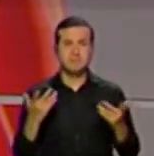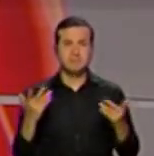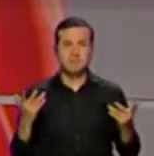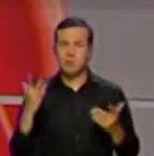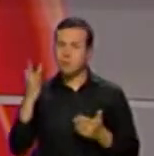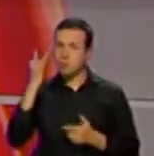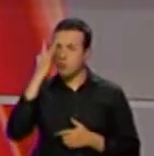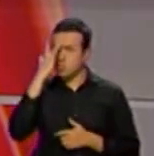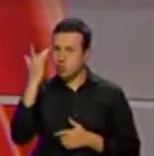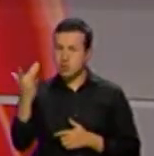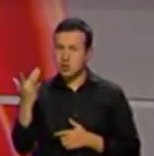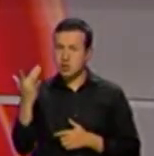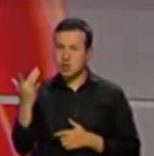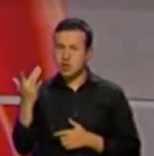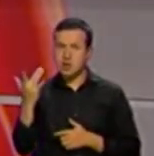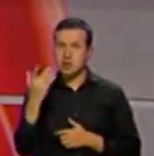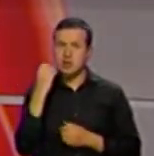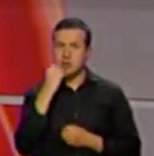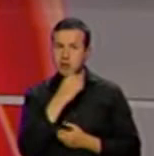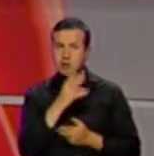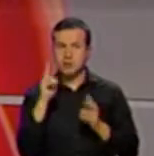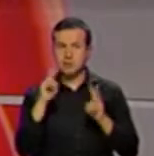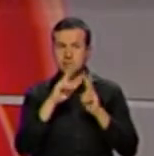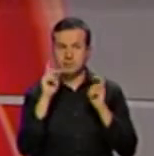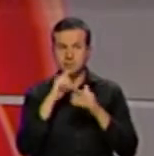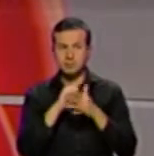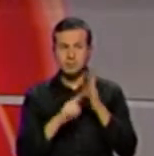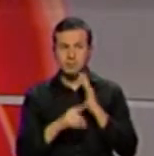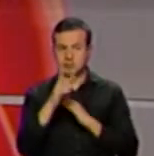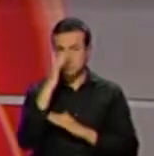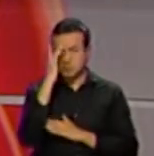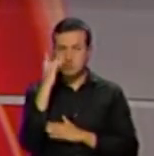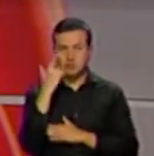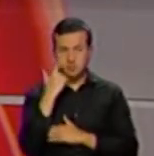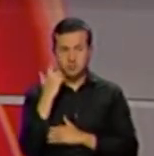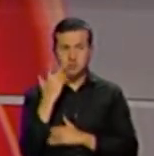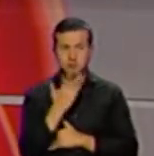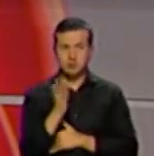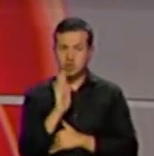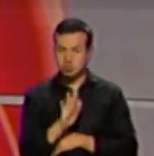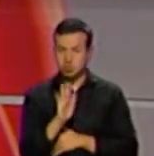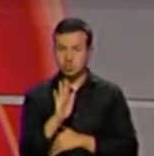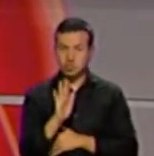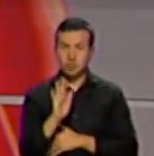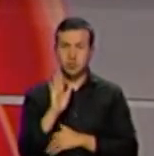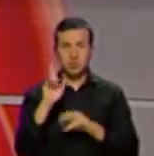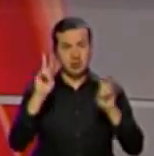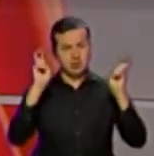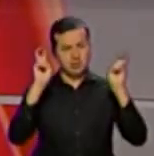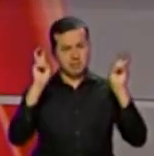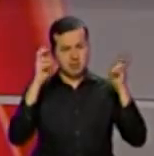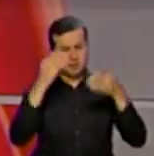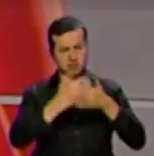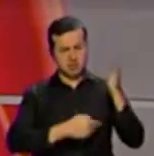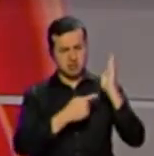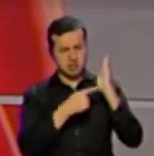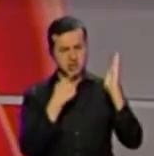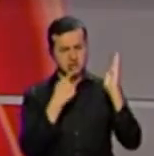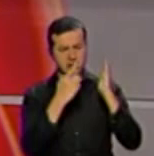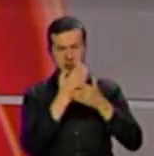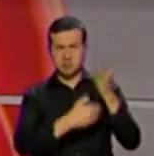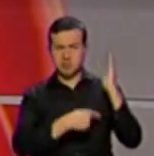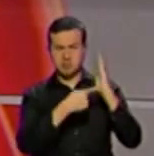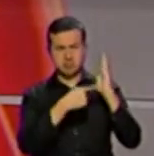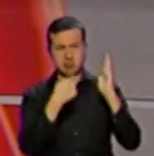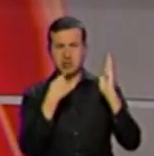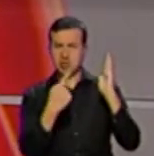filtración de este titular y cómo se explica que haya estado producido un titular que hablaba de este